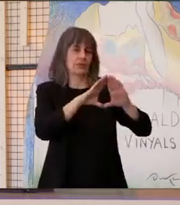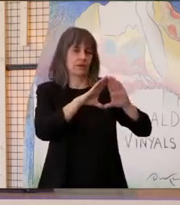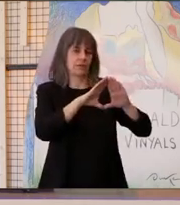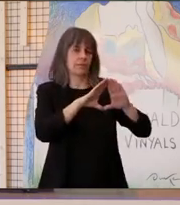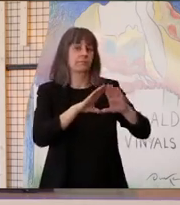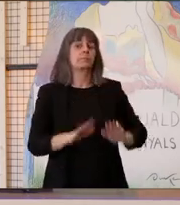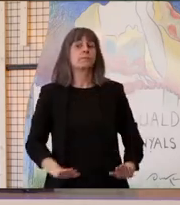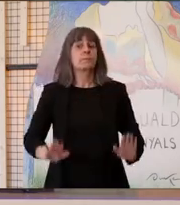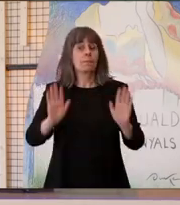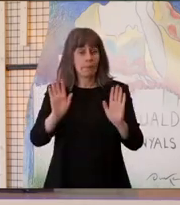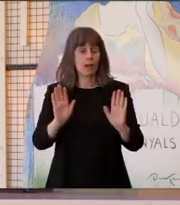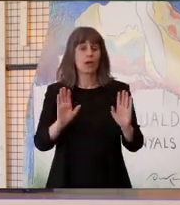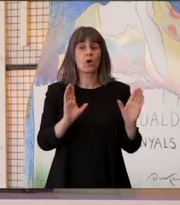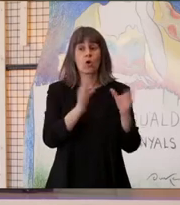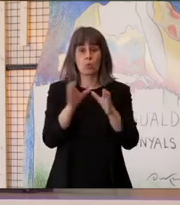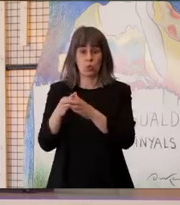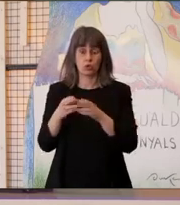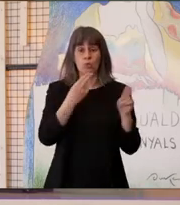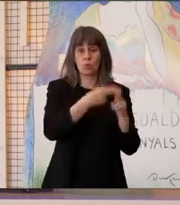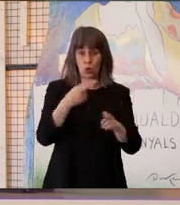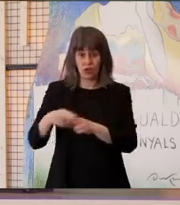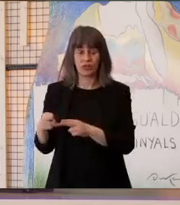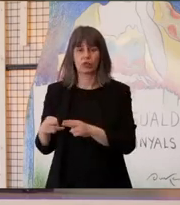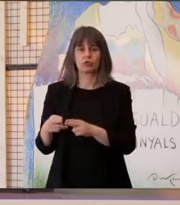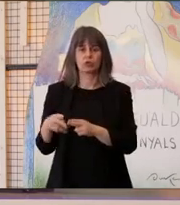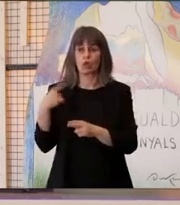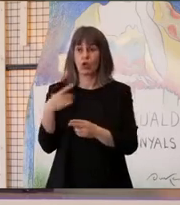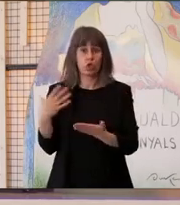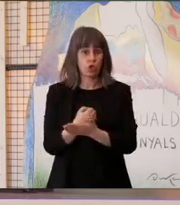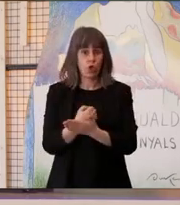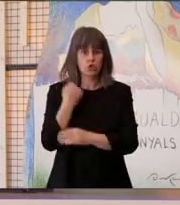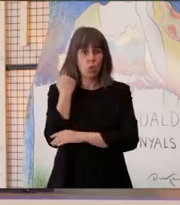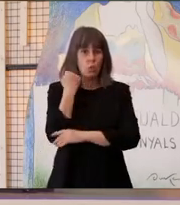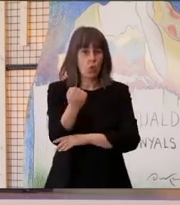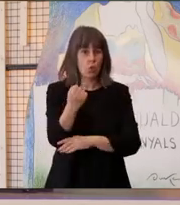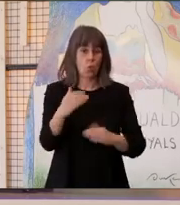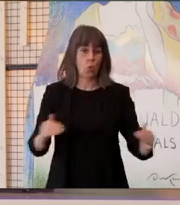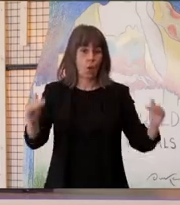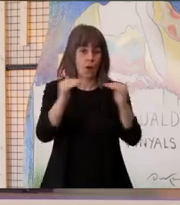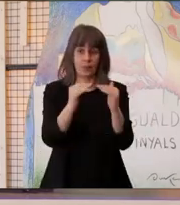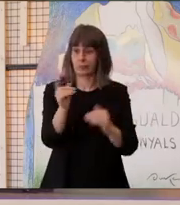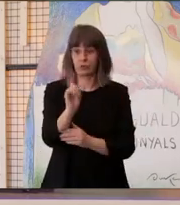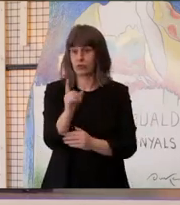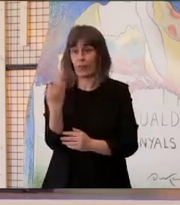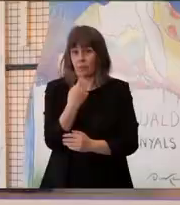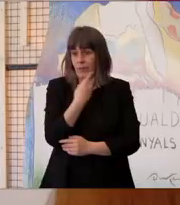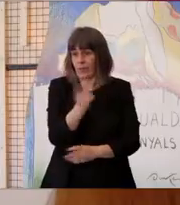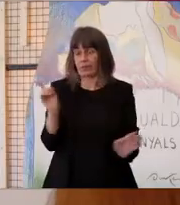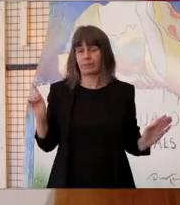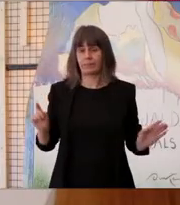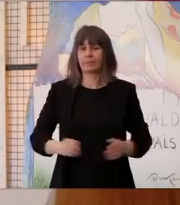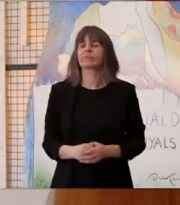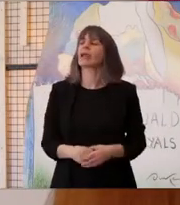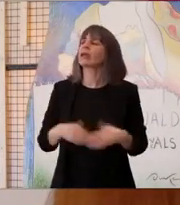partidos políticos está claro que no todos apoyan la igualdad y que lo tenemos que decir también con Claridad En ese sentido